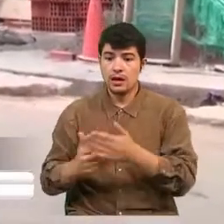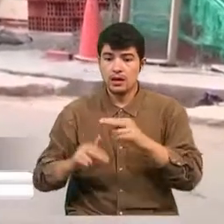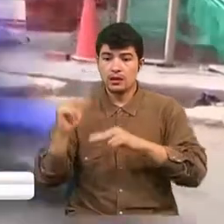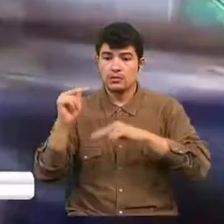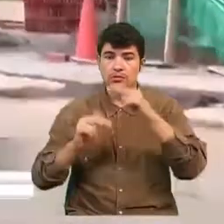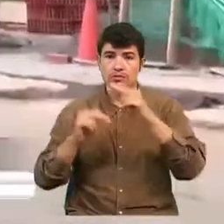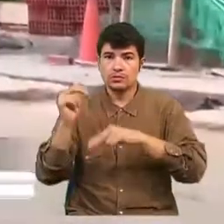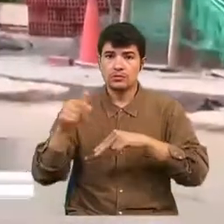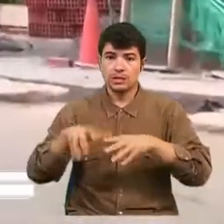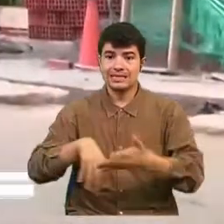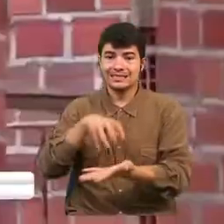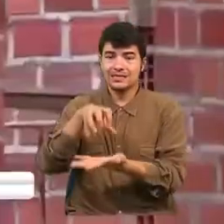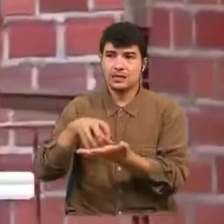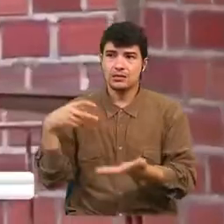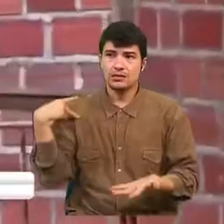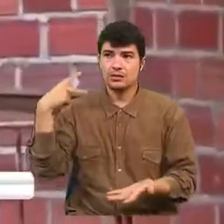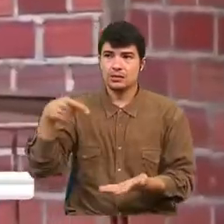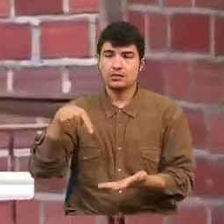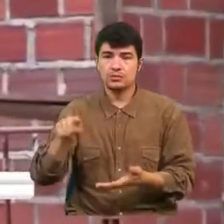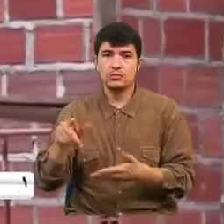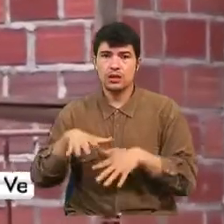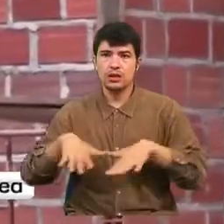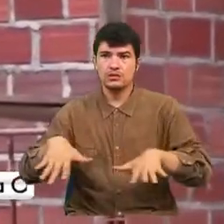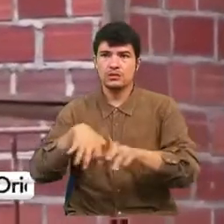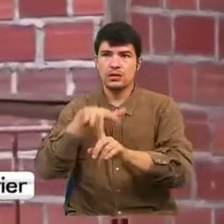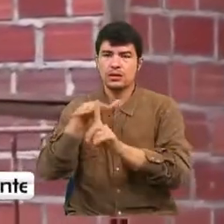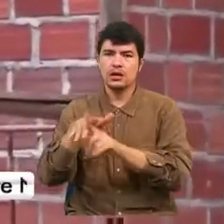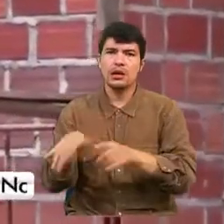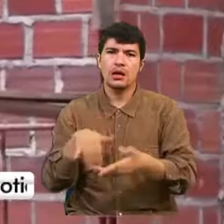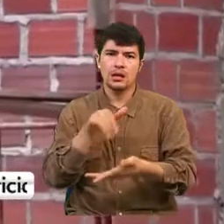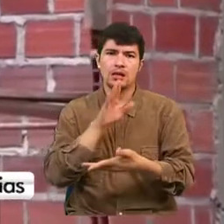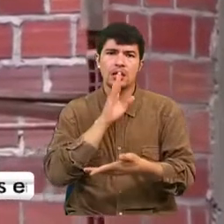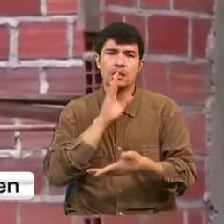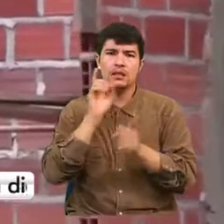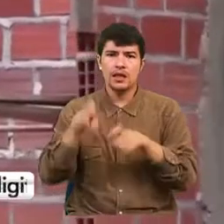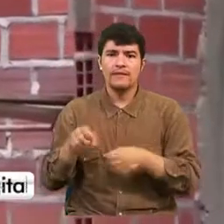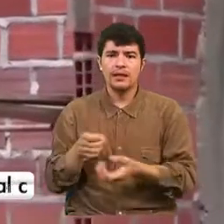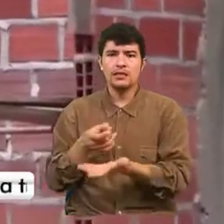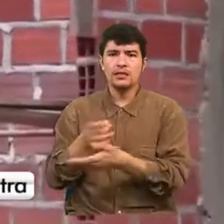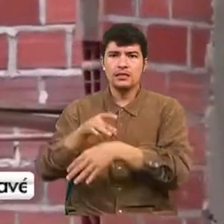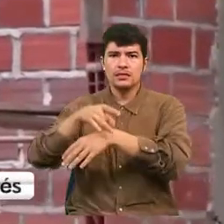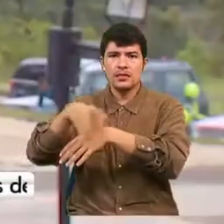Centro Histórico de Barichara y su zona de influencia es el Ministerio de Cultura.